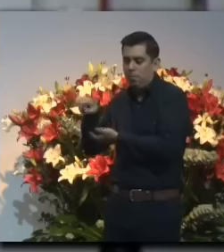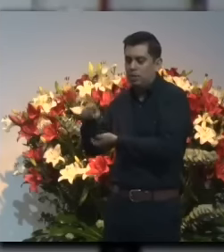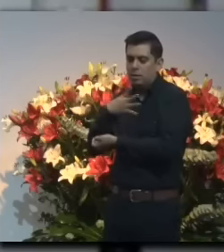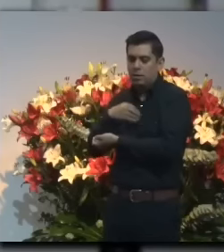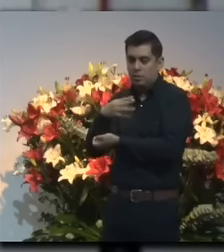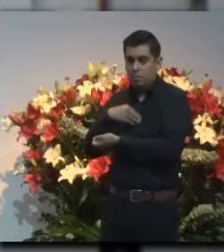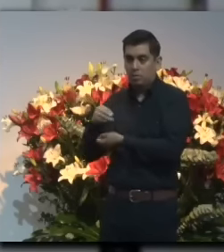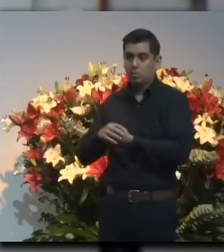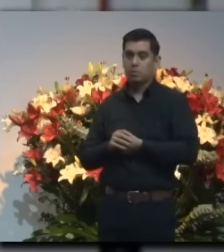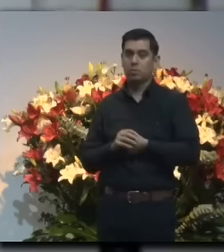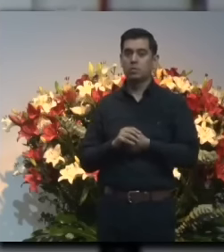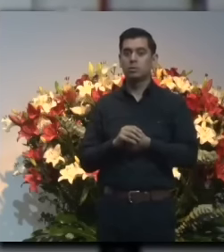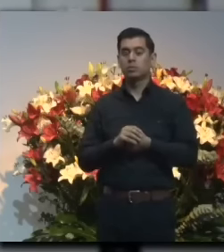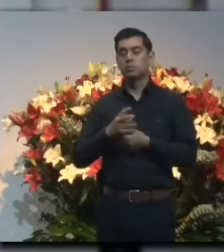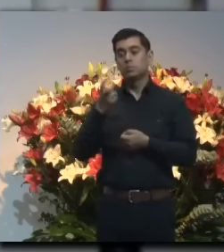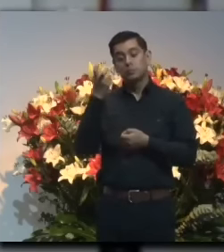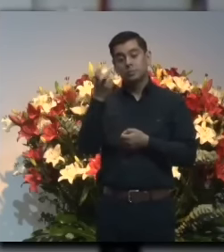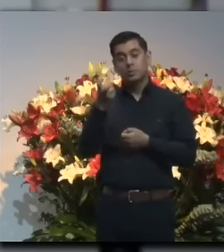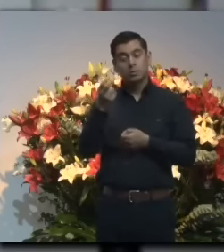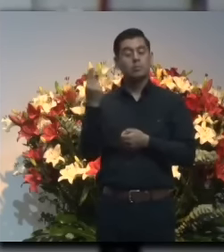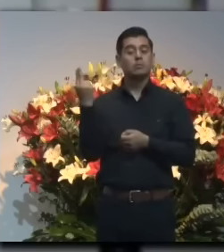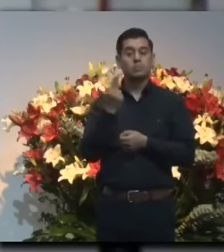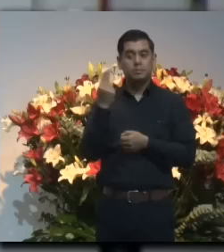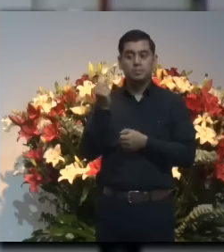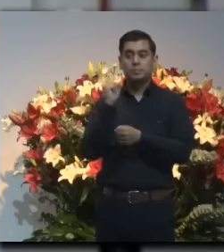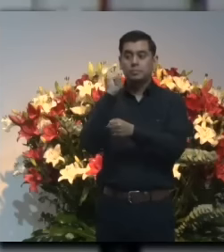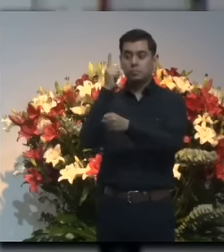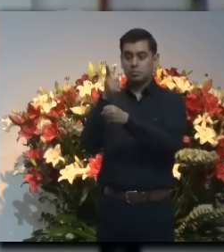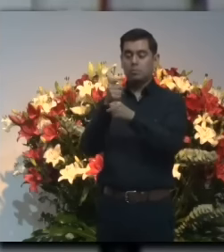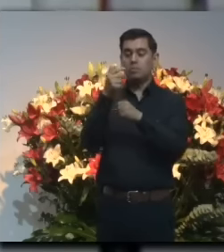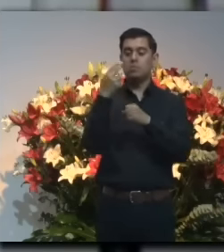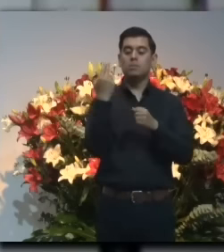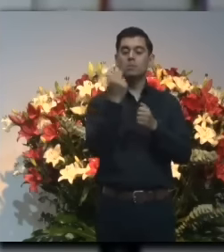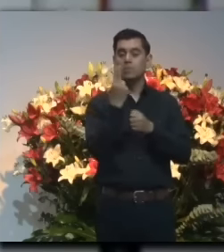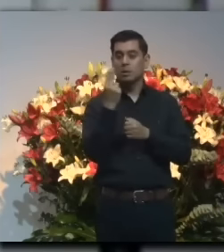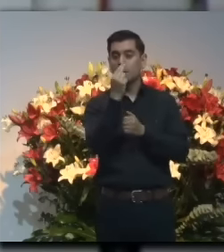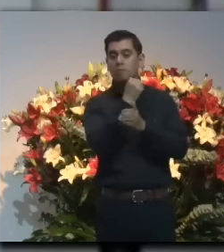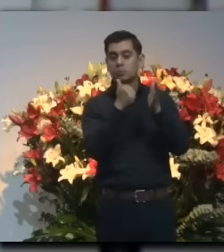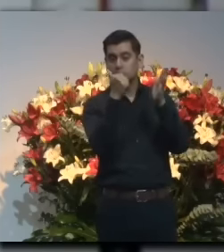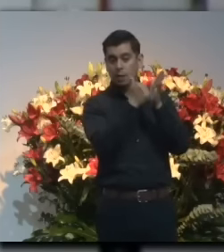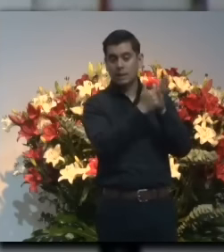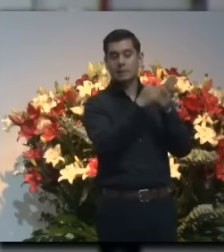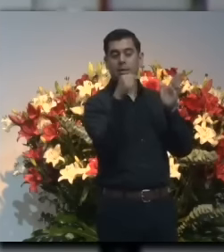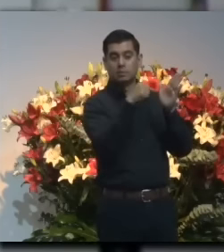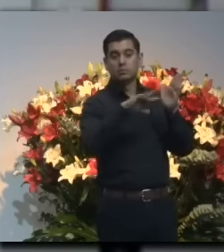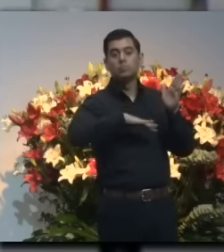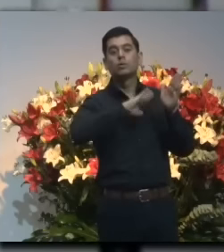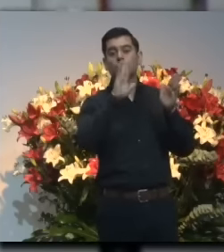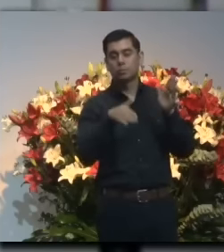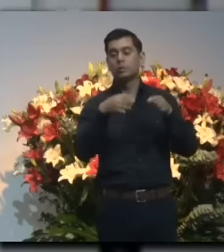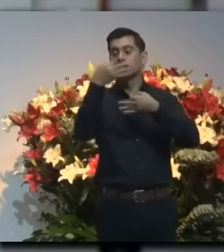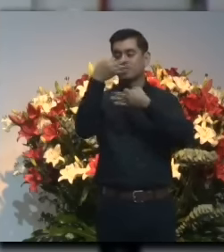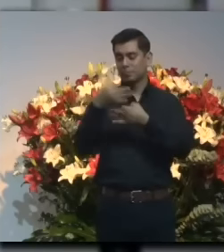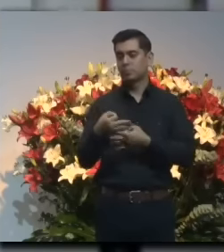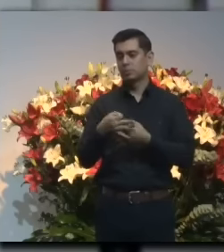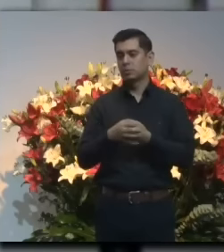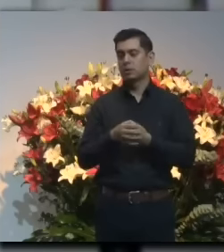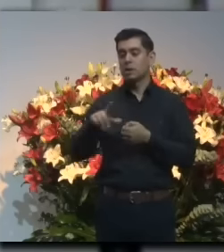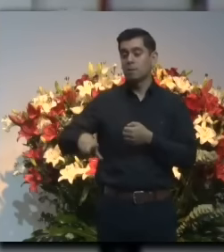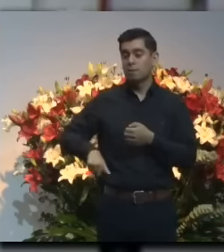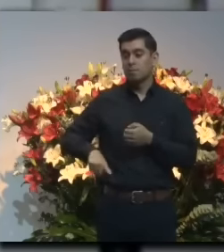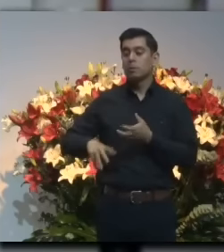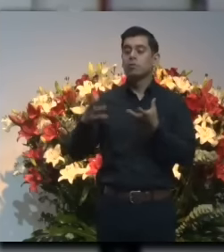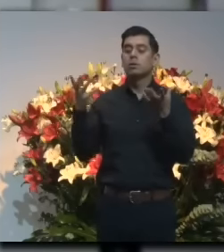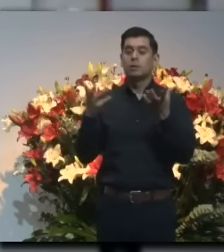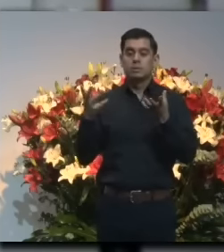seguro que tenía esa persona. Identificar, acompañar y sobre todo hacernos cargos de los